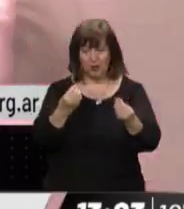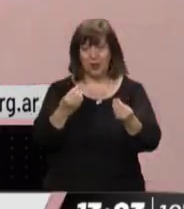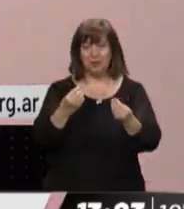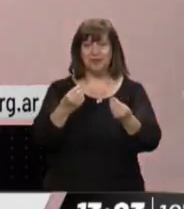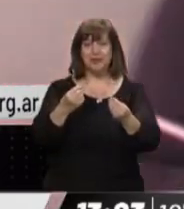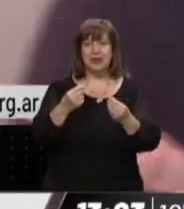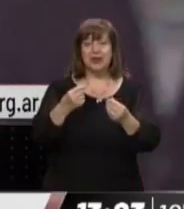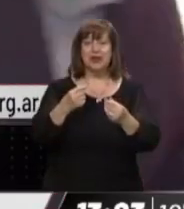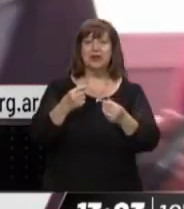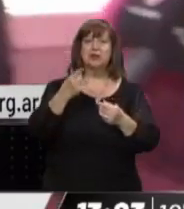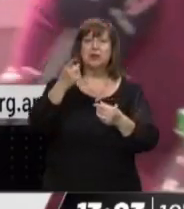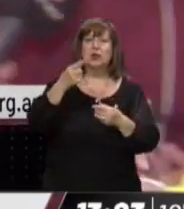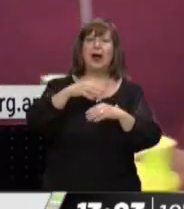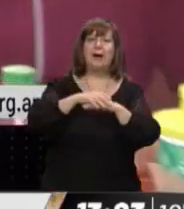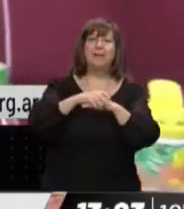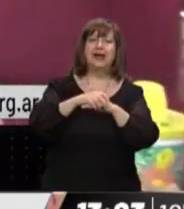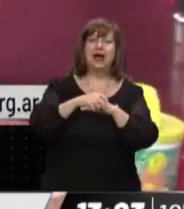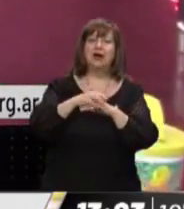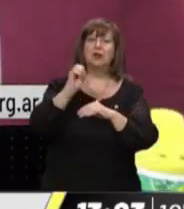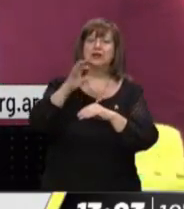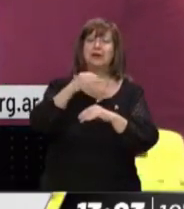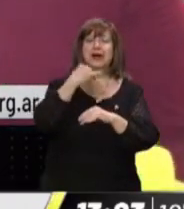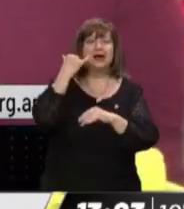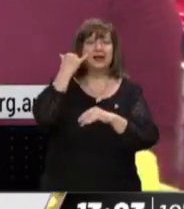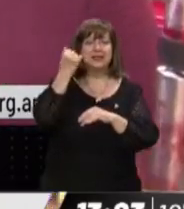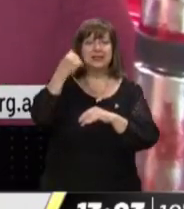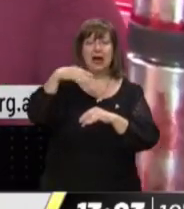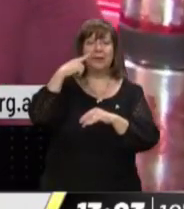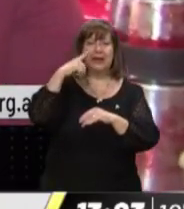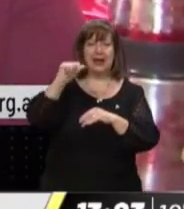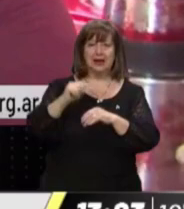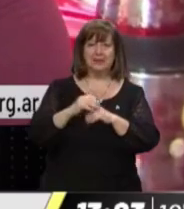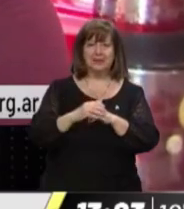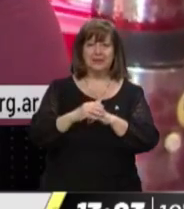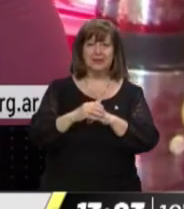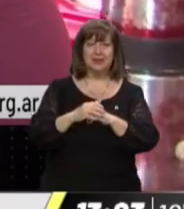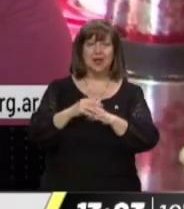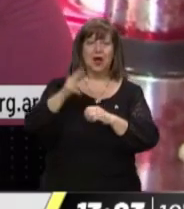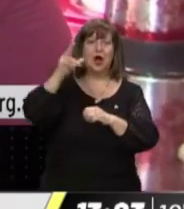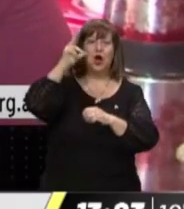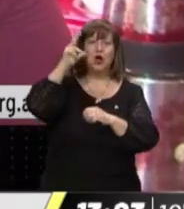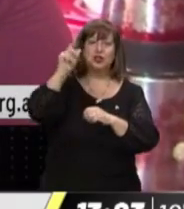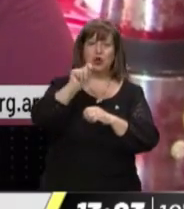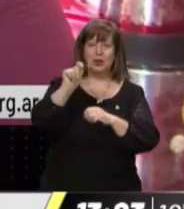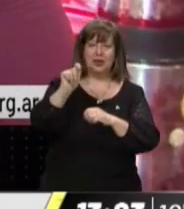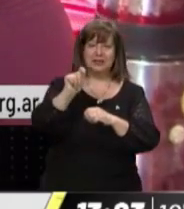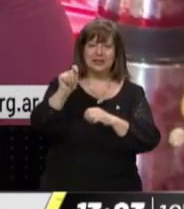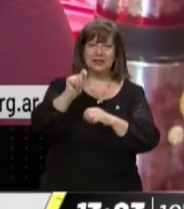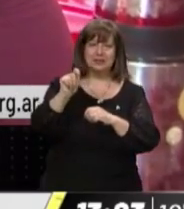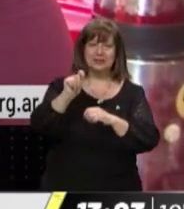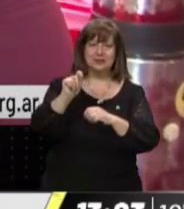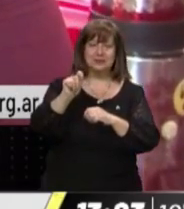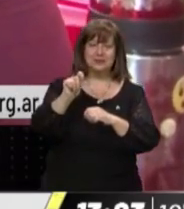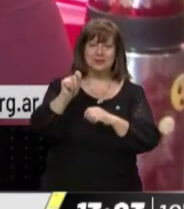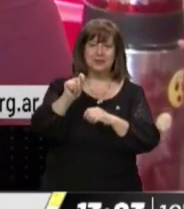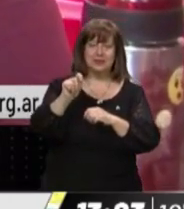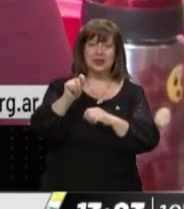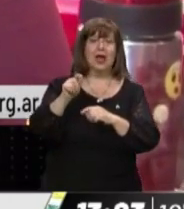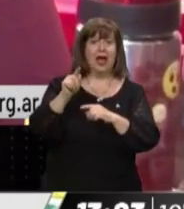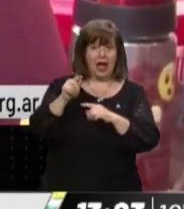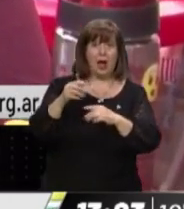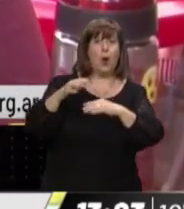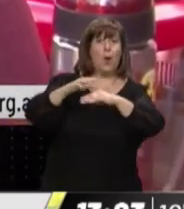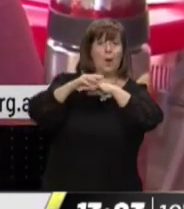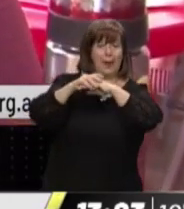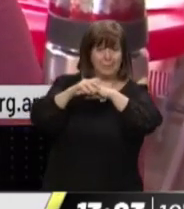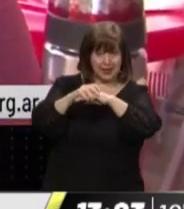Recordame el nombre de tu amiga. Yamila. Yamila, ¿hace cuánto que está con vos acá? 8 meses. Yo no lo puedo creer. Ella dejó su vida y te está